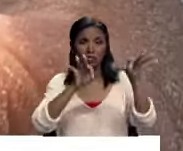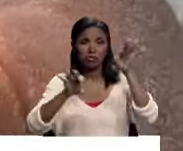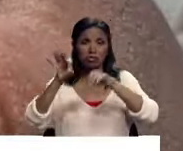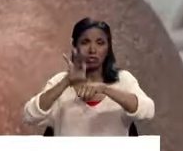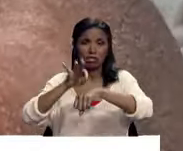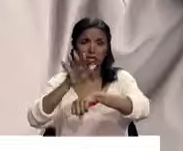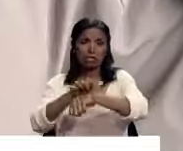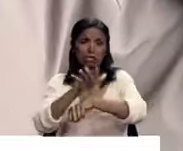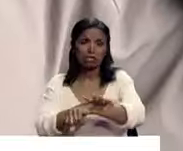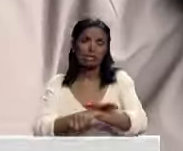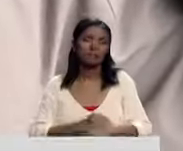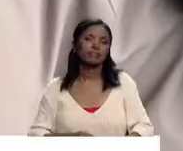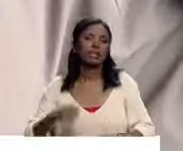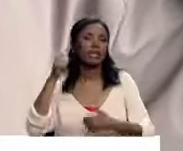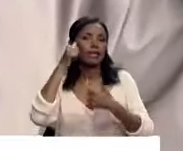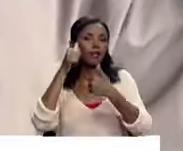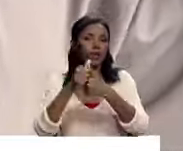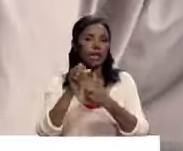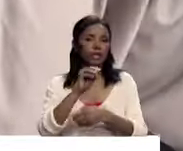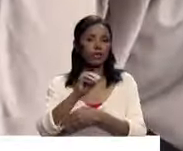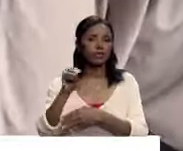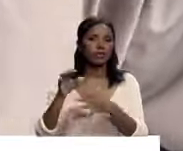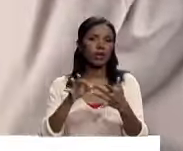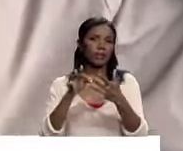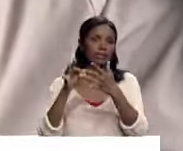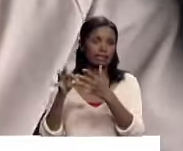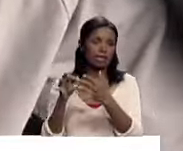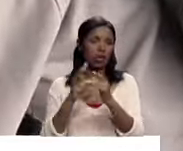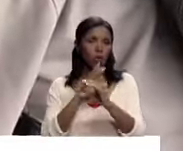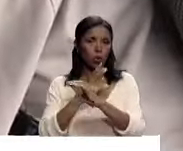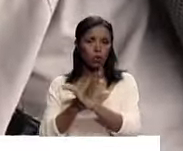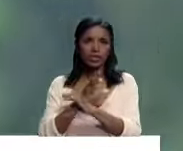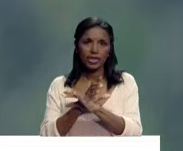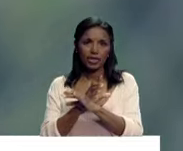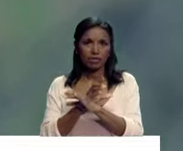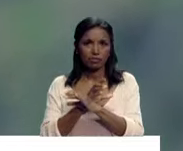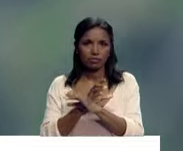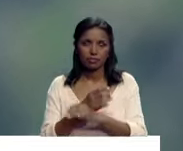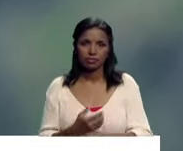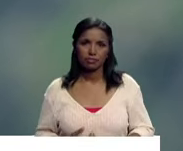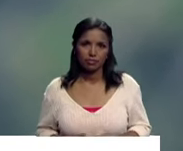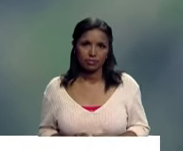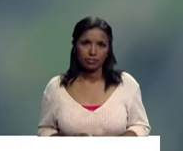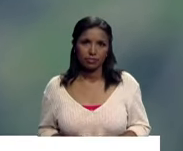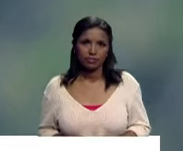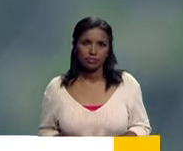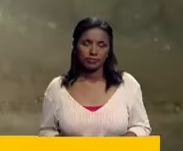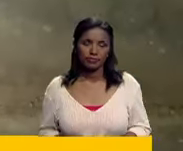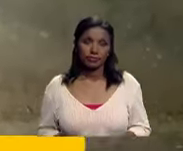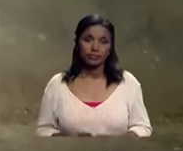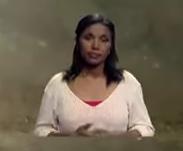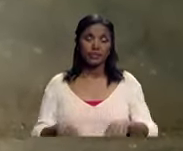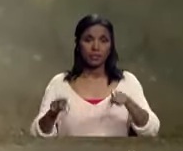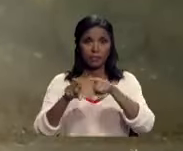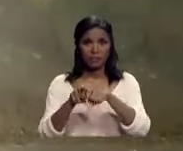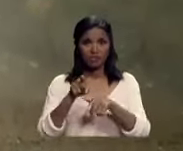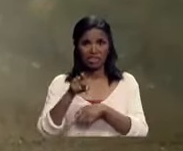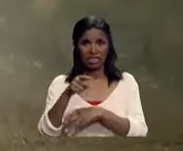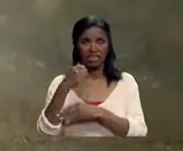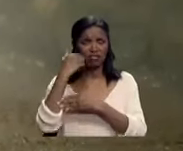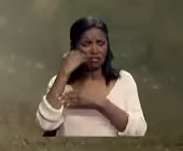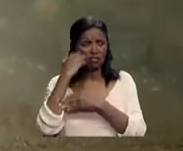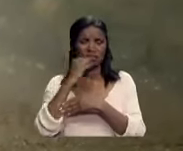Recordemos que estamos en alerta sanitaria por dengue y se le pide a la población evitar los criaderos de mosquitos, pero además, si presenta